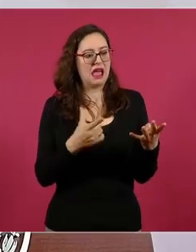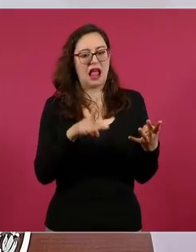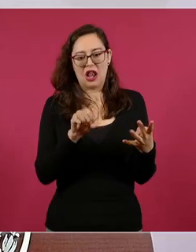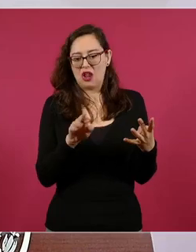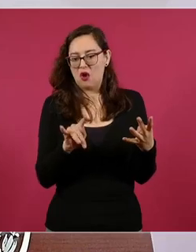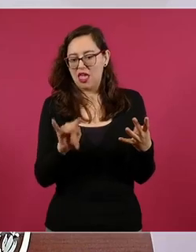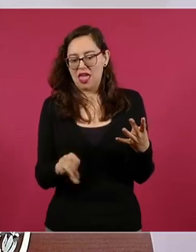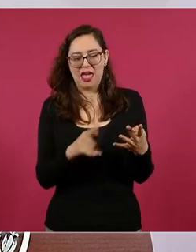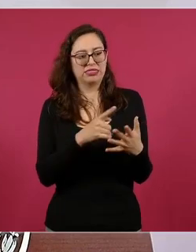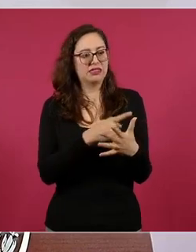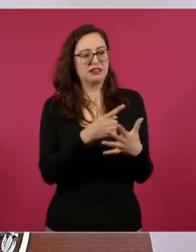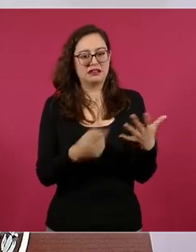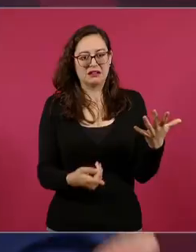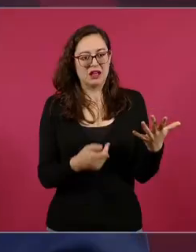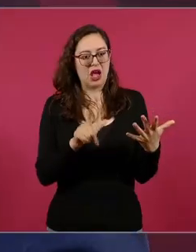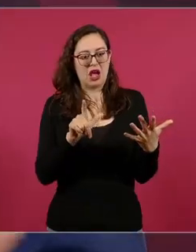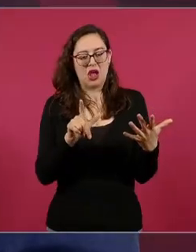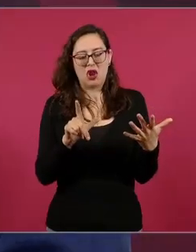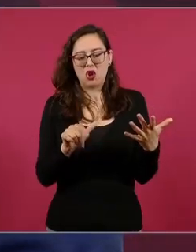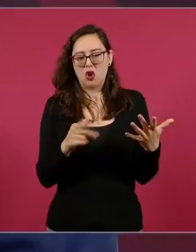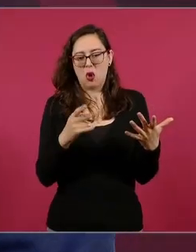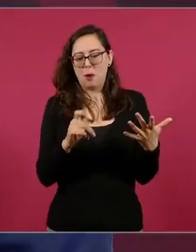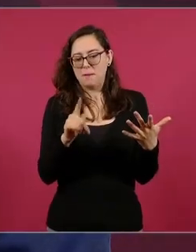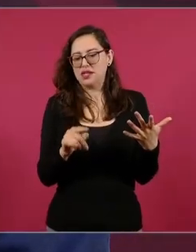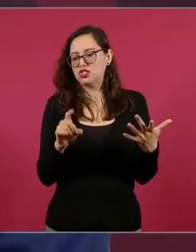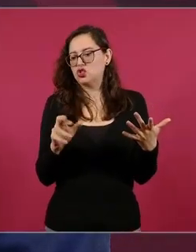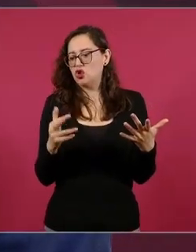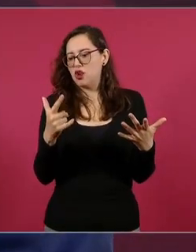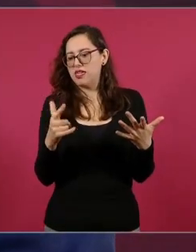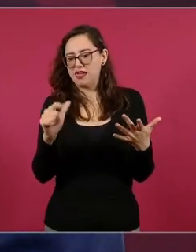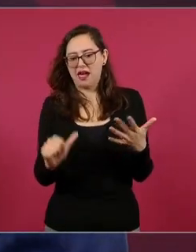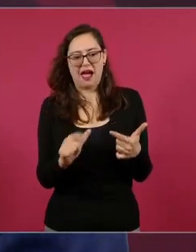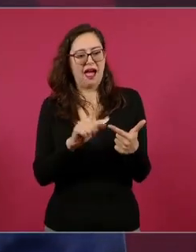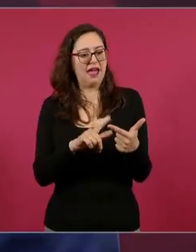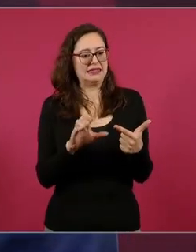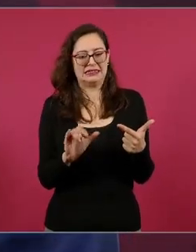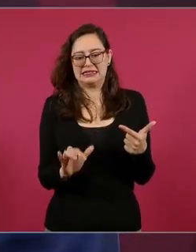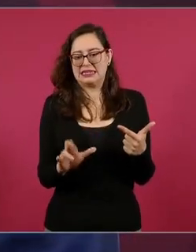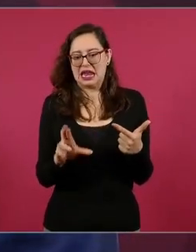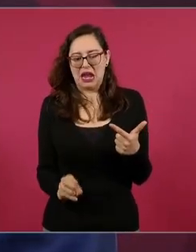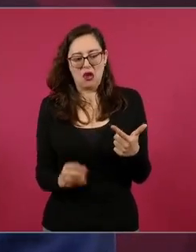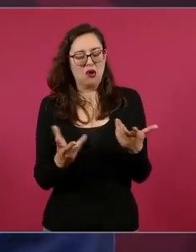Mola, López Dóriga, Ciro,